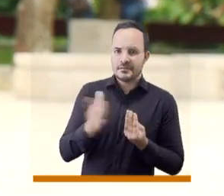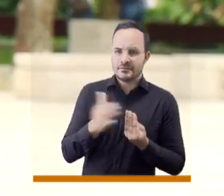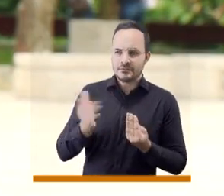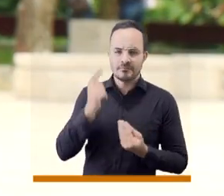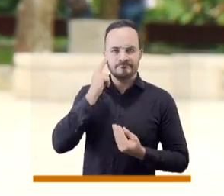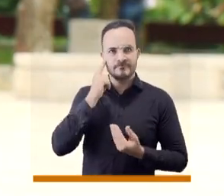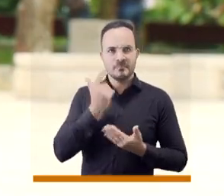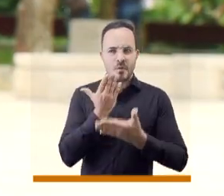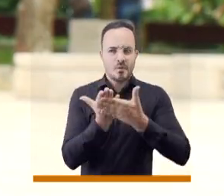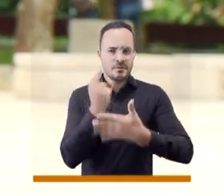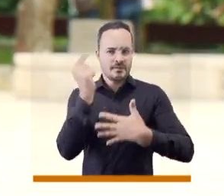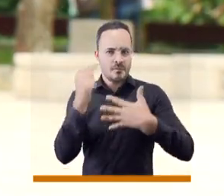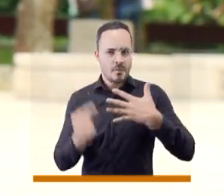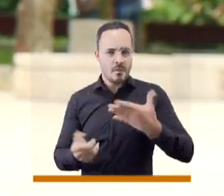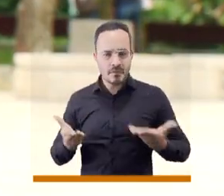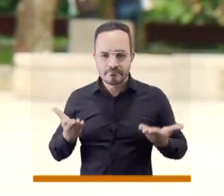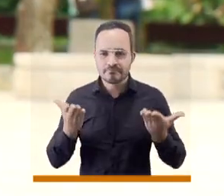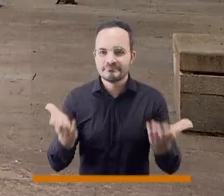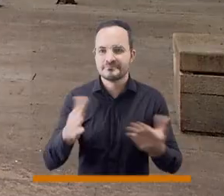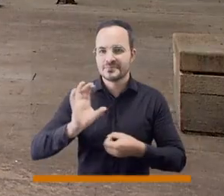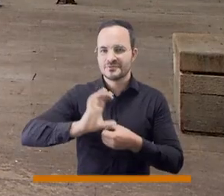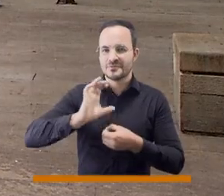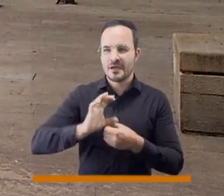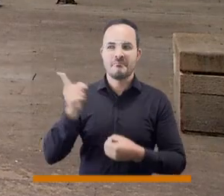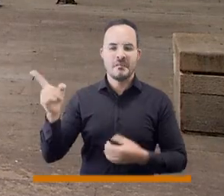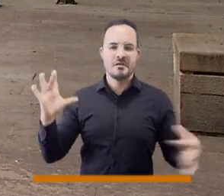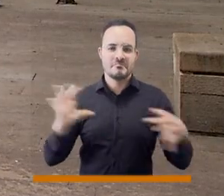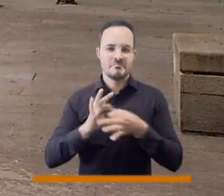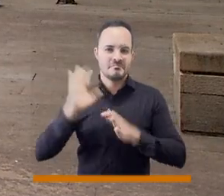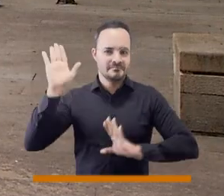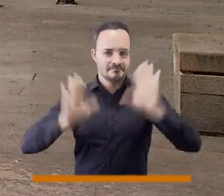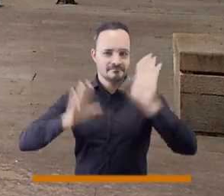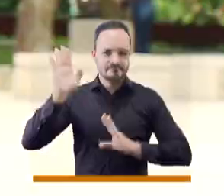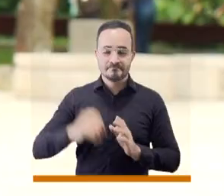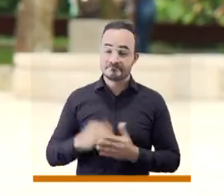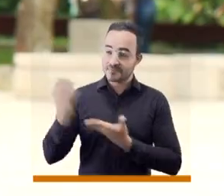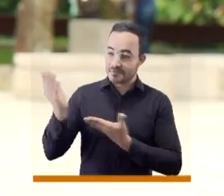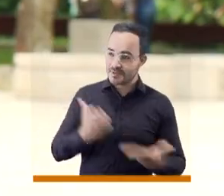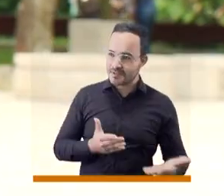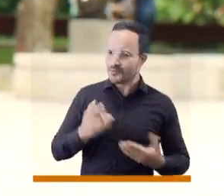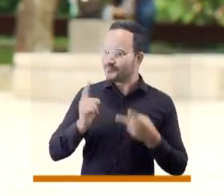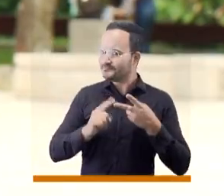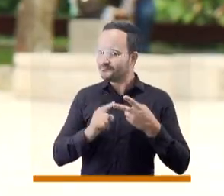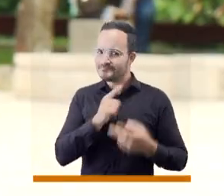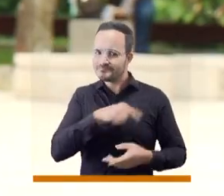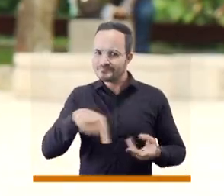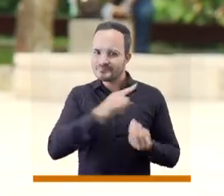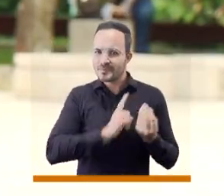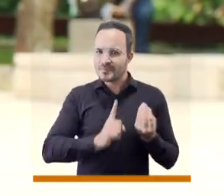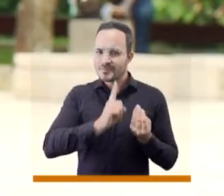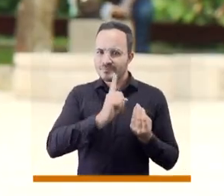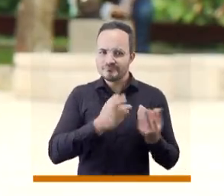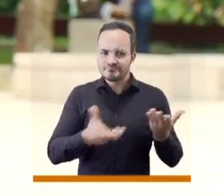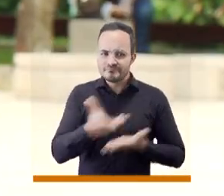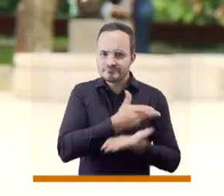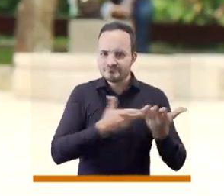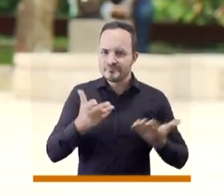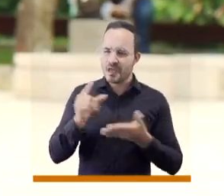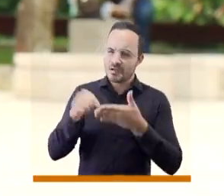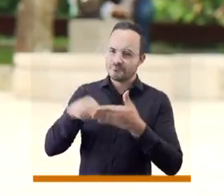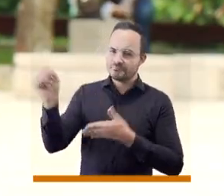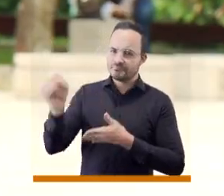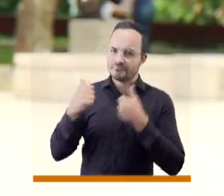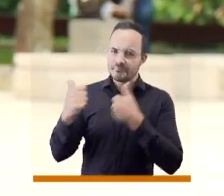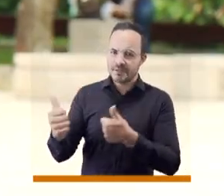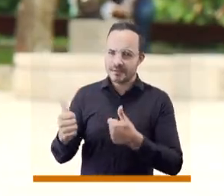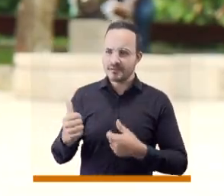está ofreciendo a la ciudad. Concejal, siempre bienvenido. ¿Y cómo será el interior de su partido ese aval? ¿Eso ya está definido?